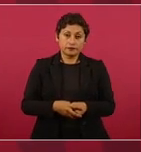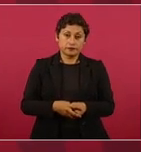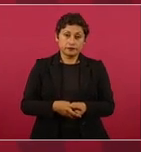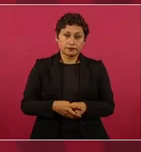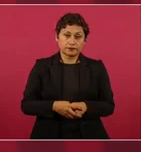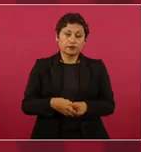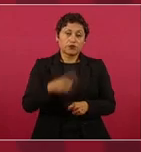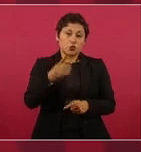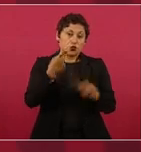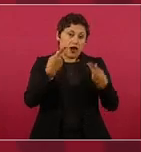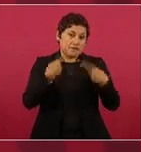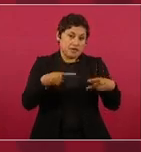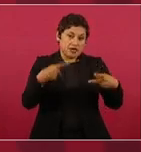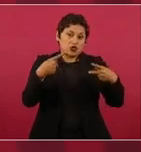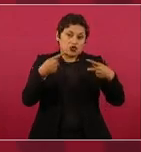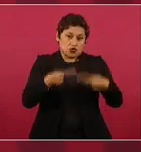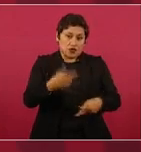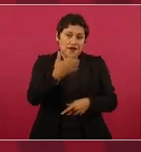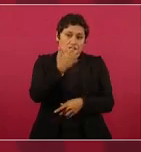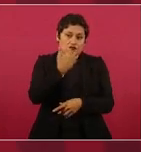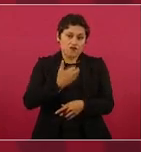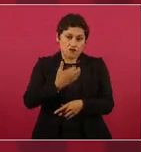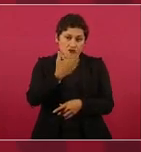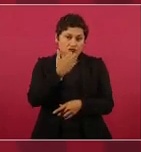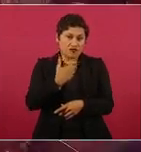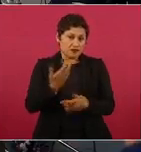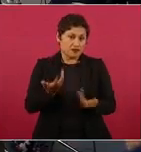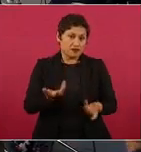ser humano, a un judío.